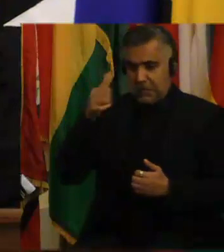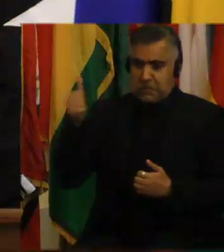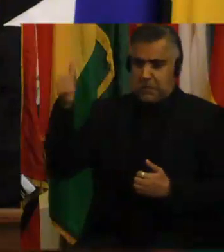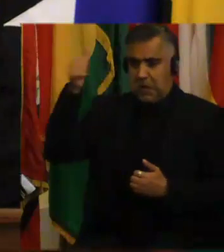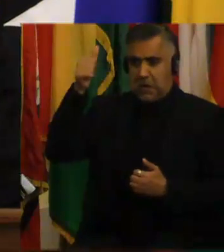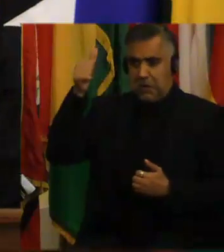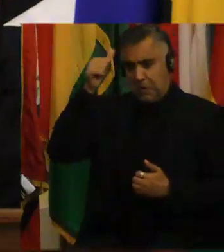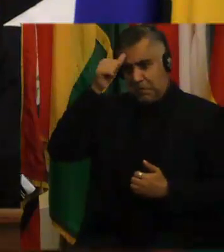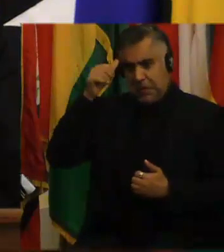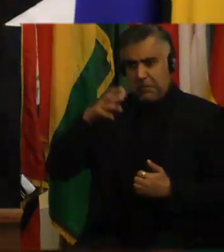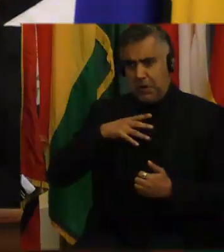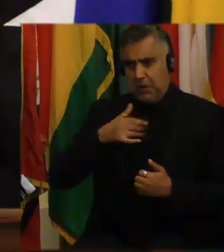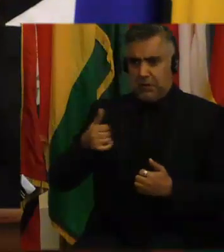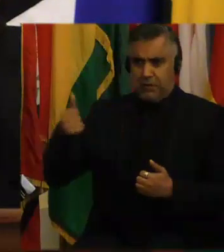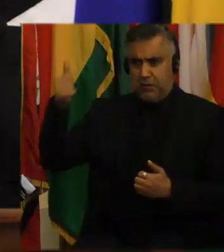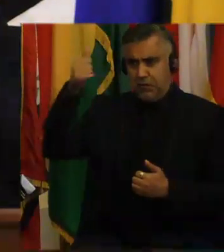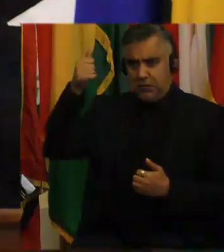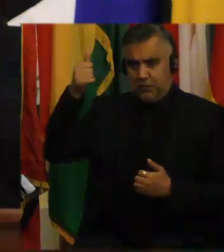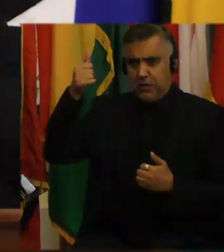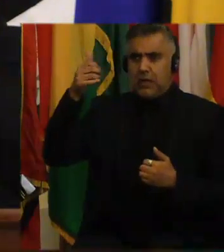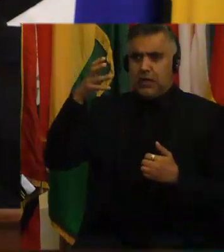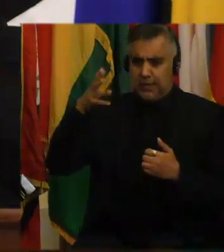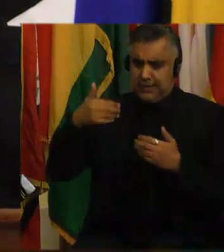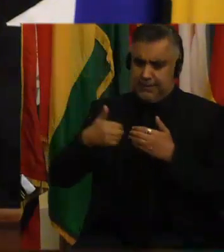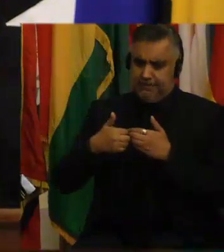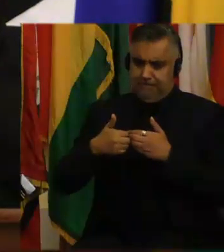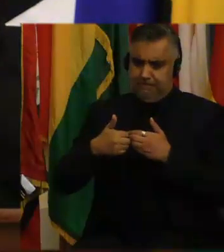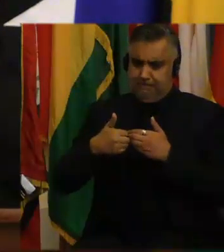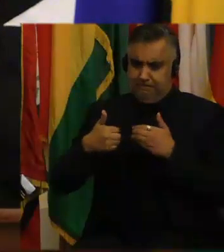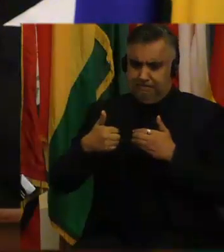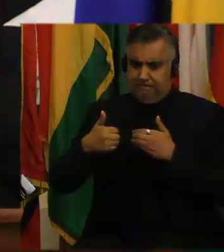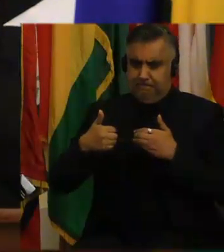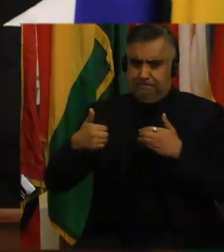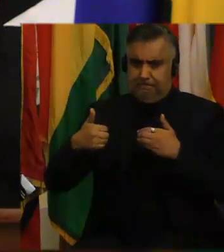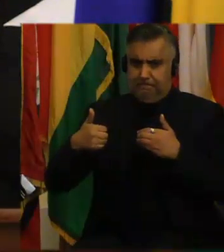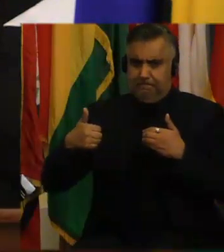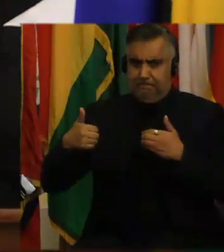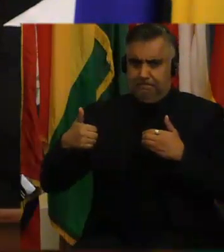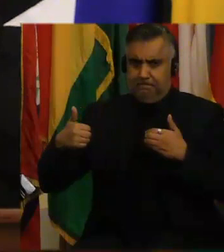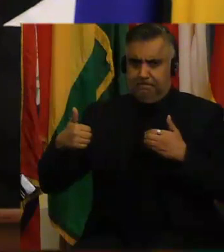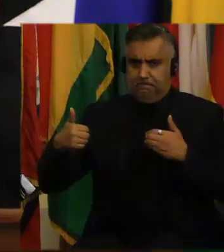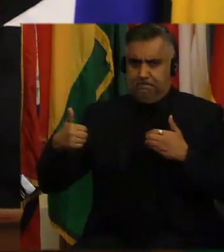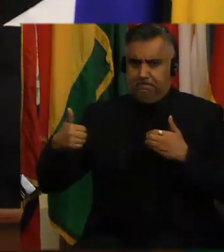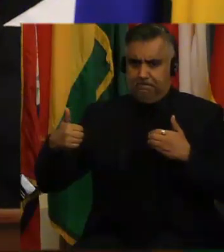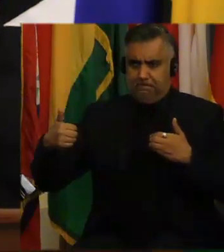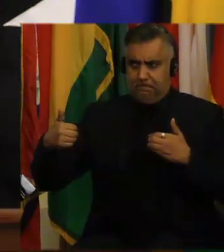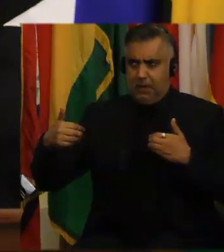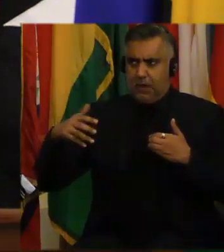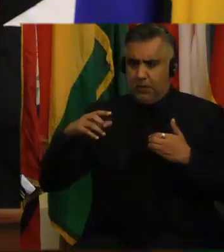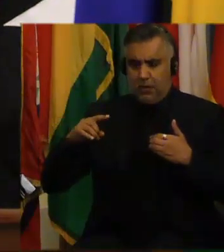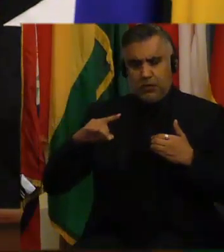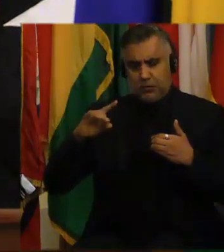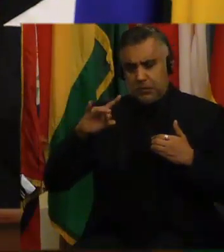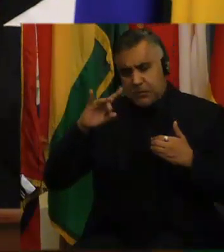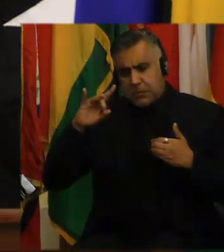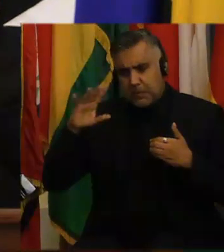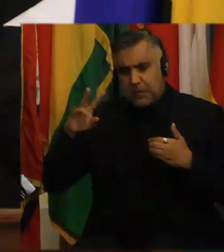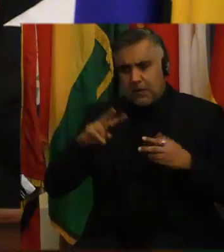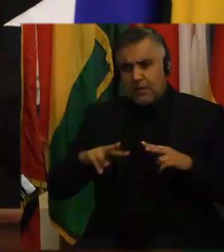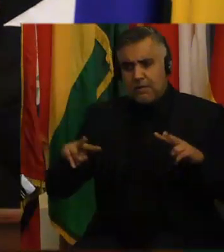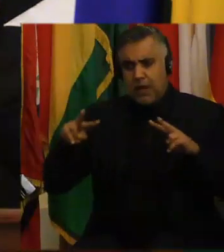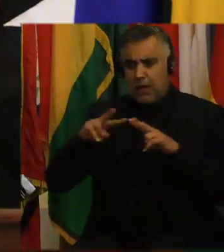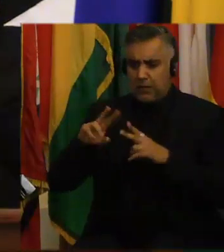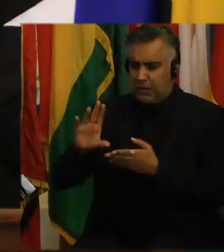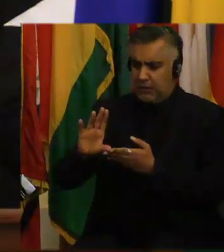esos contravalores que desvirtúan y desconocen ese papel de las mujeres. Siguen pregonando a través de currículos escolares,